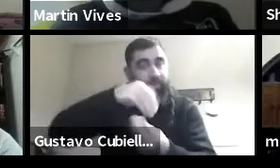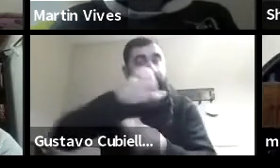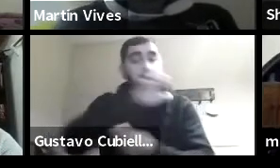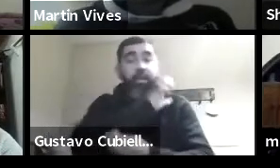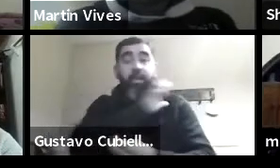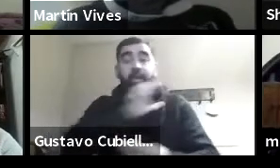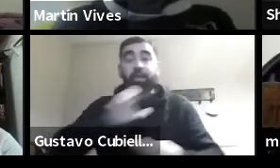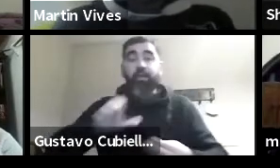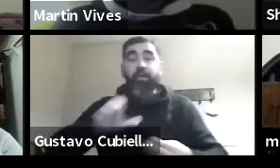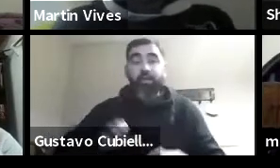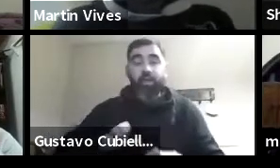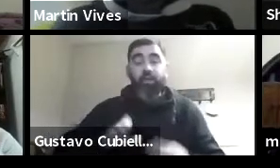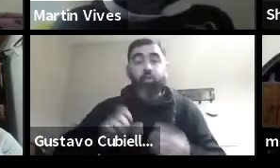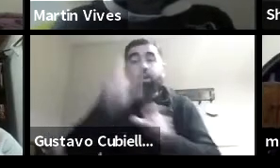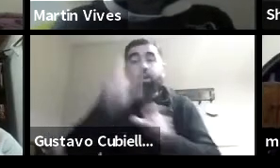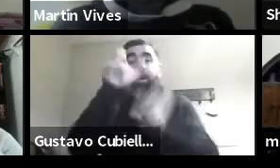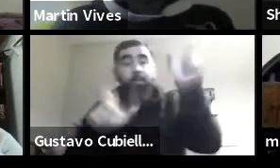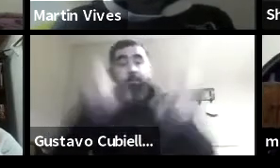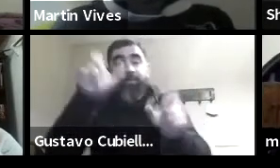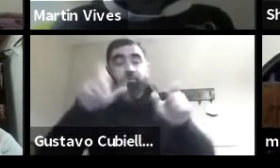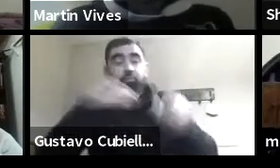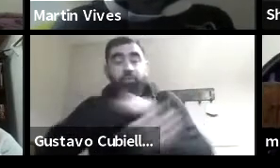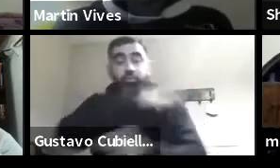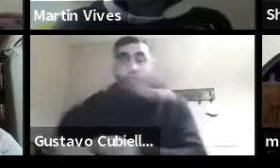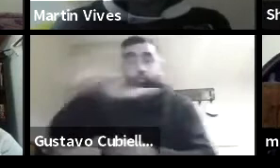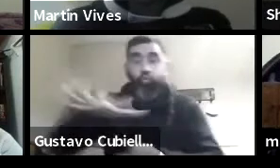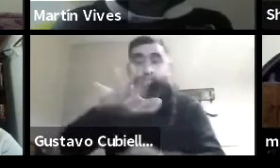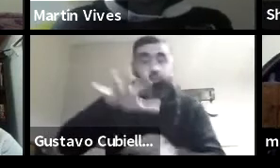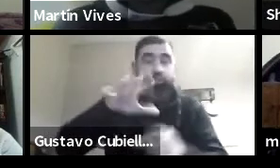Estado, es la comunidad y es el mercado.